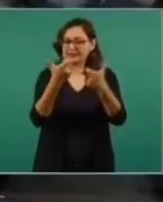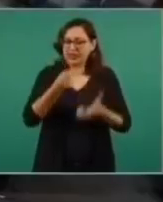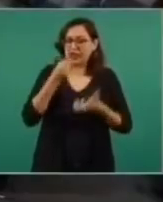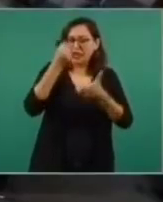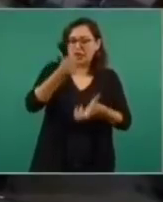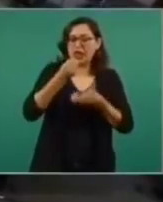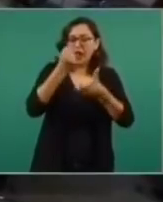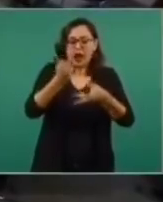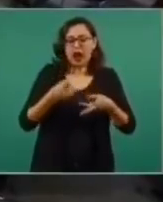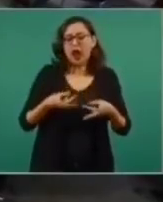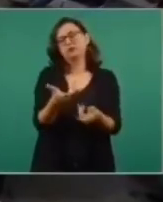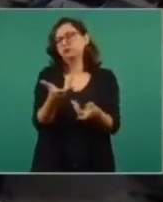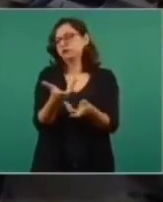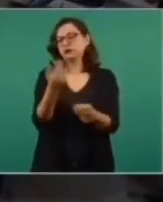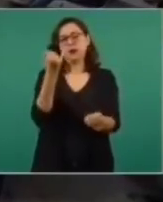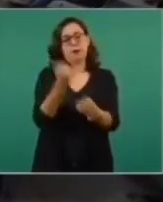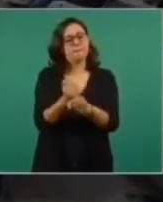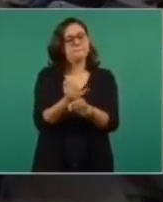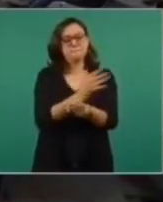que se